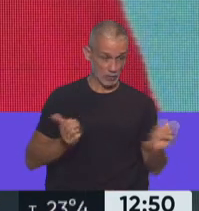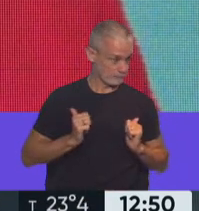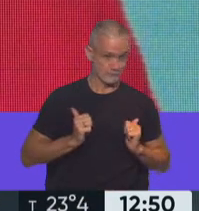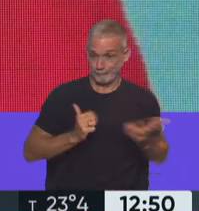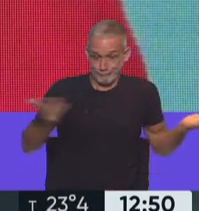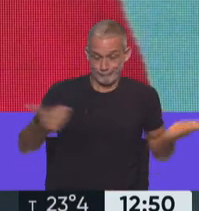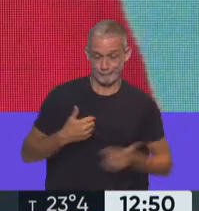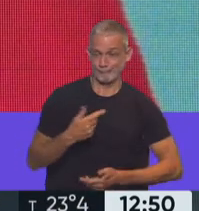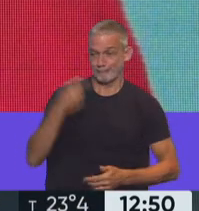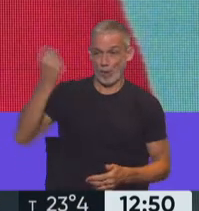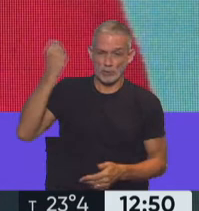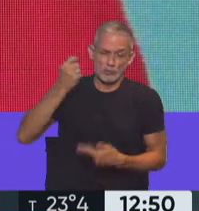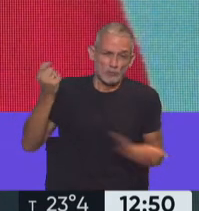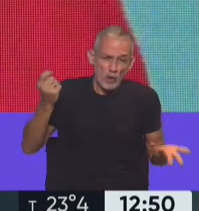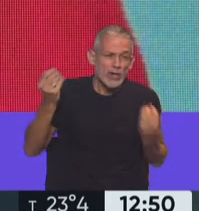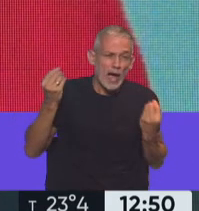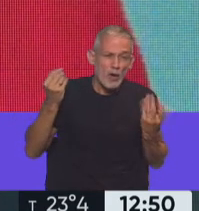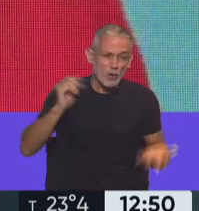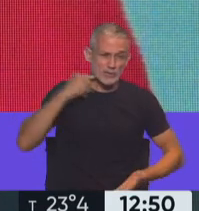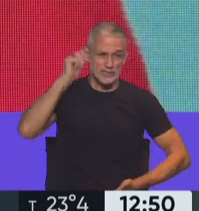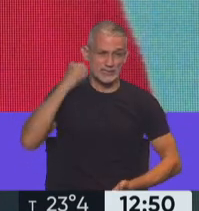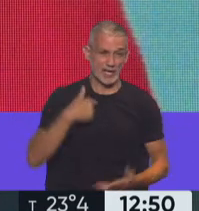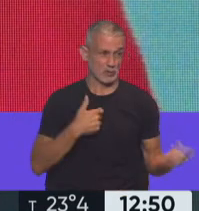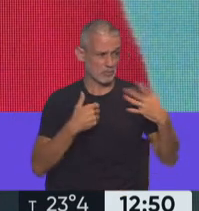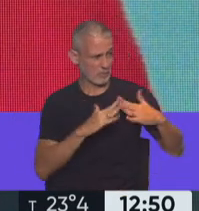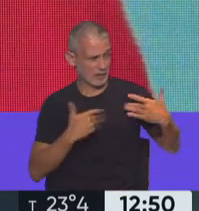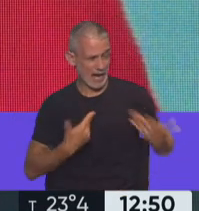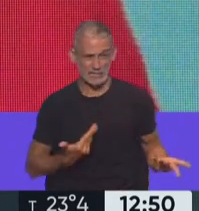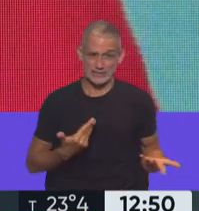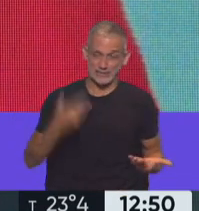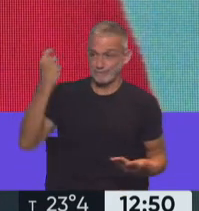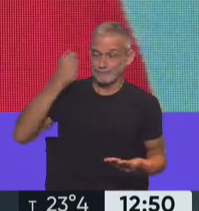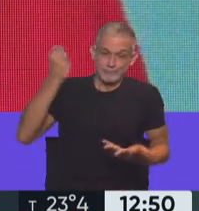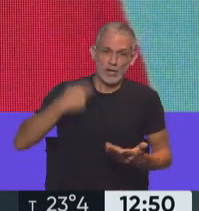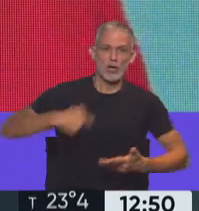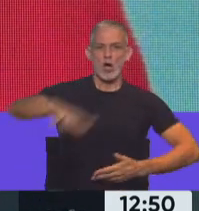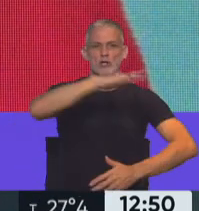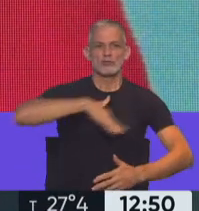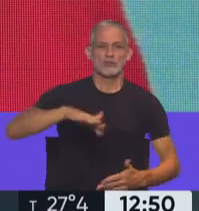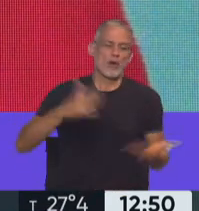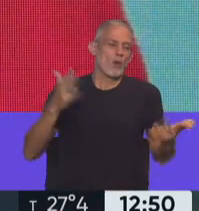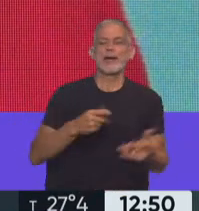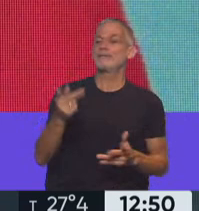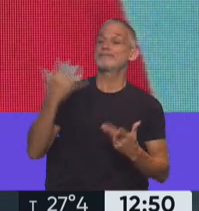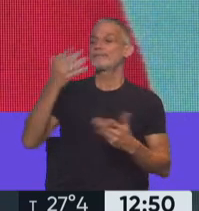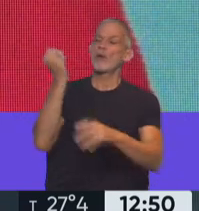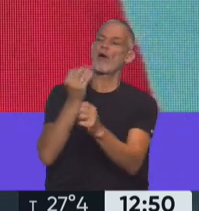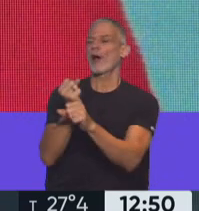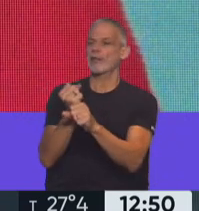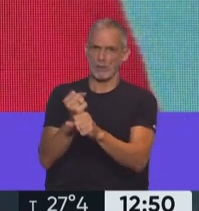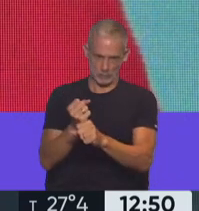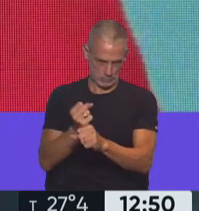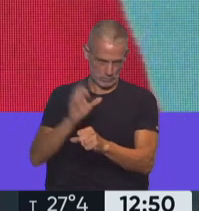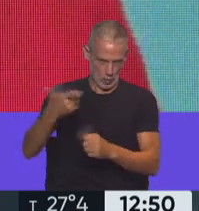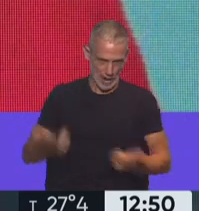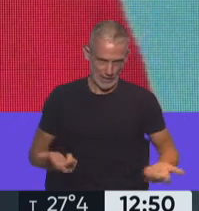más que no hay esa misma no hay chance porque además la sociedad también no es que se va de la casa y dice bueno consigue un trabajo de más o